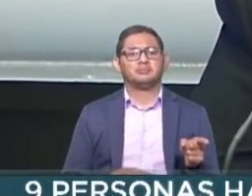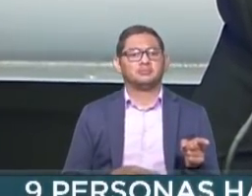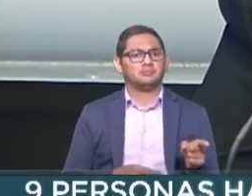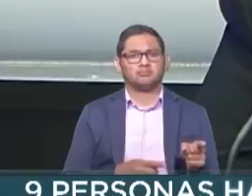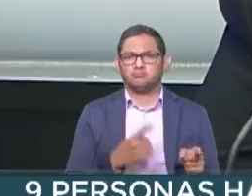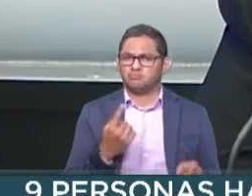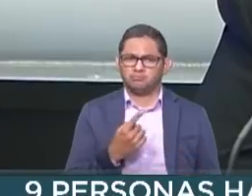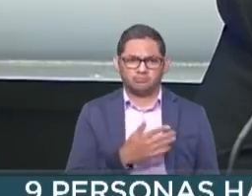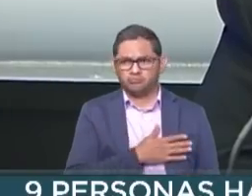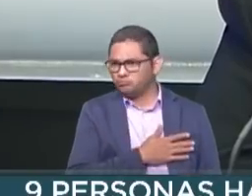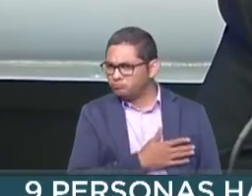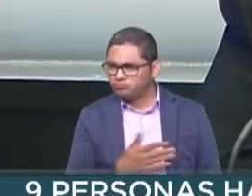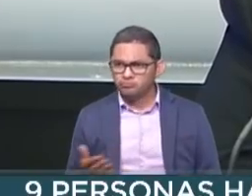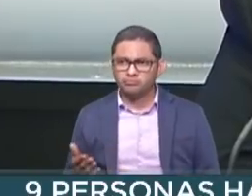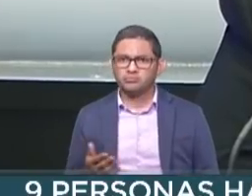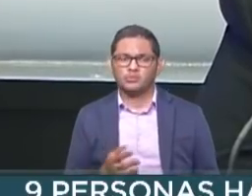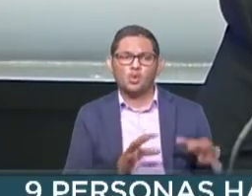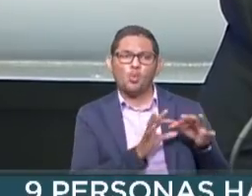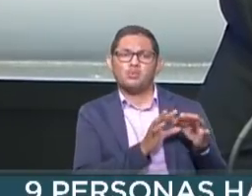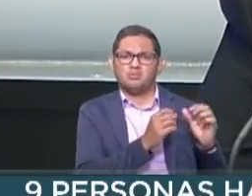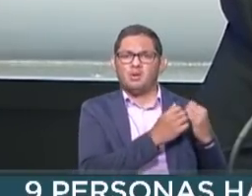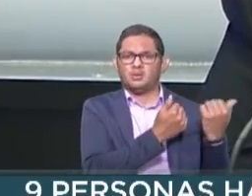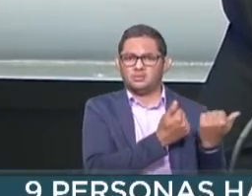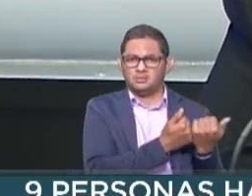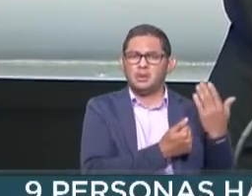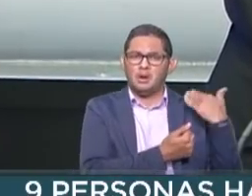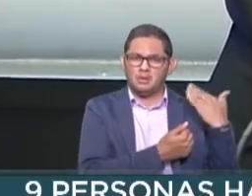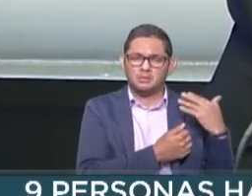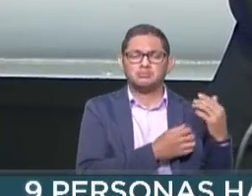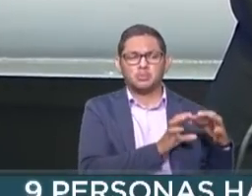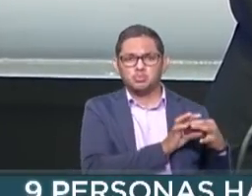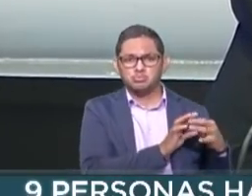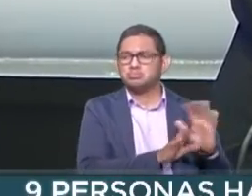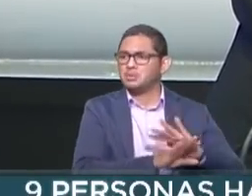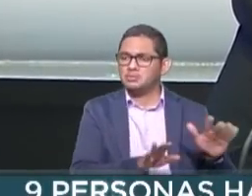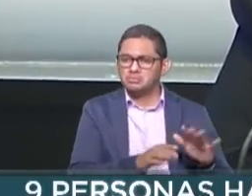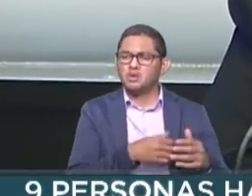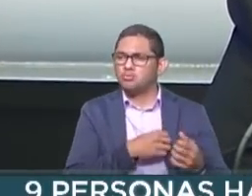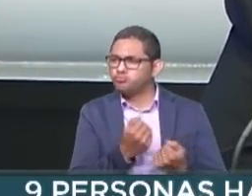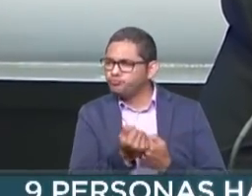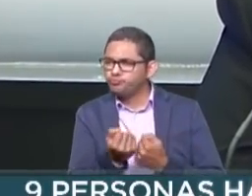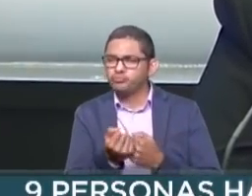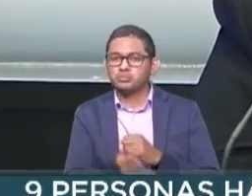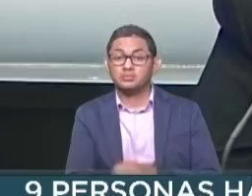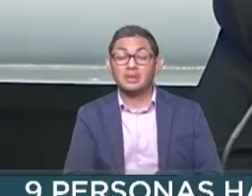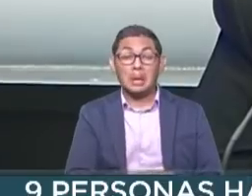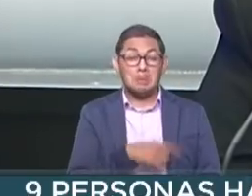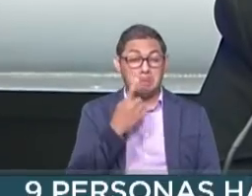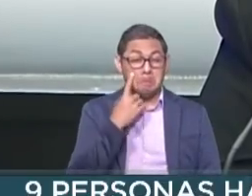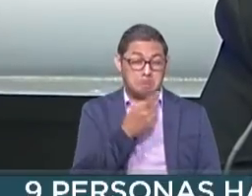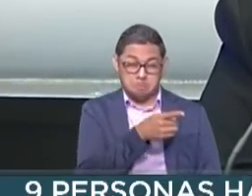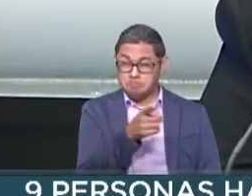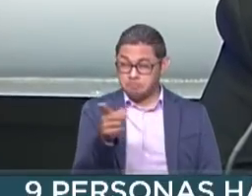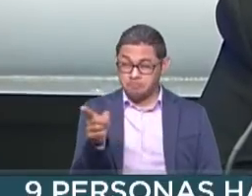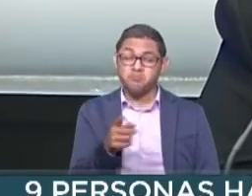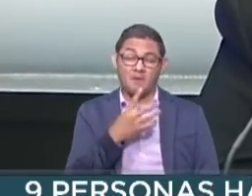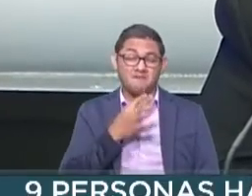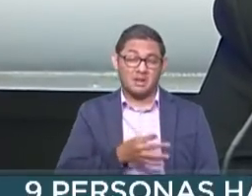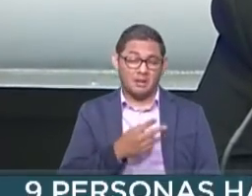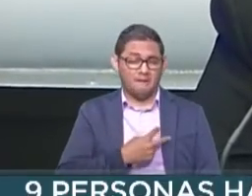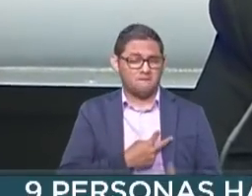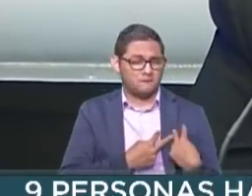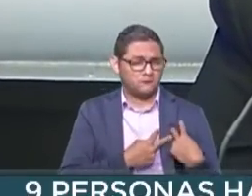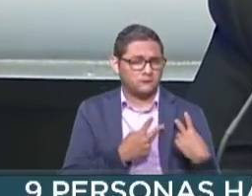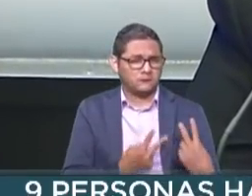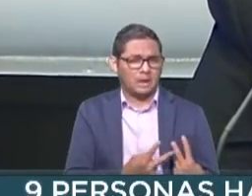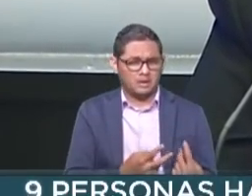estuvo dentro de todas las prioridades. Soy testigo de primera línea de la valentía de médicos, enfermeras y